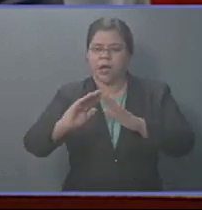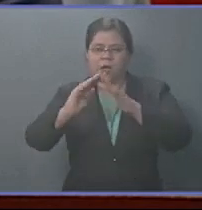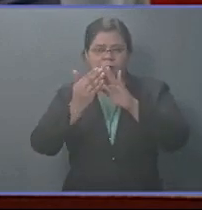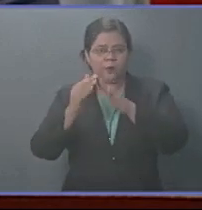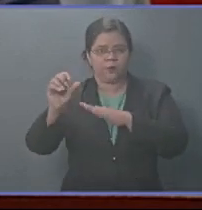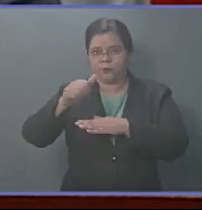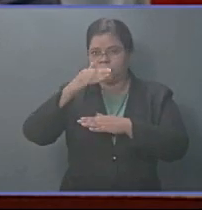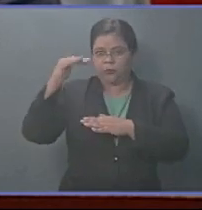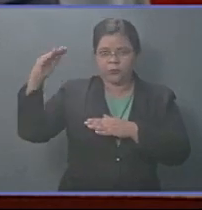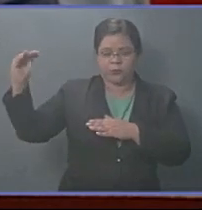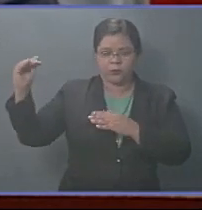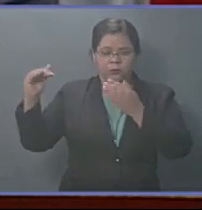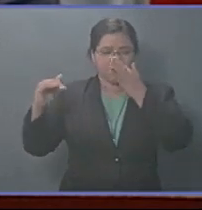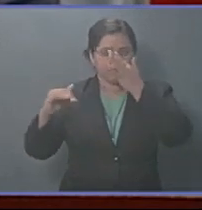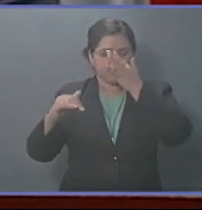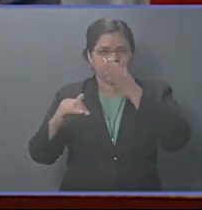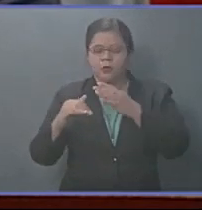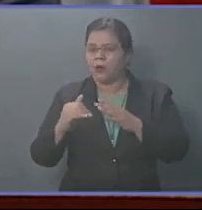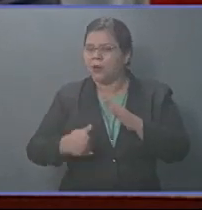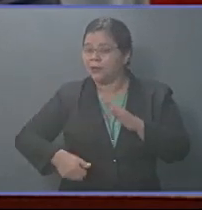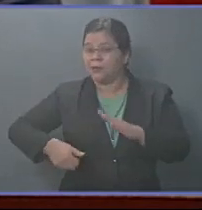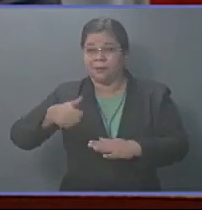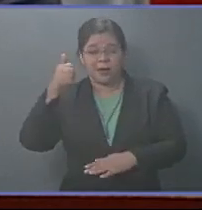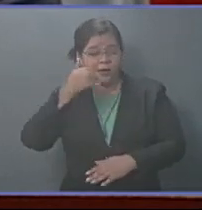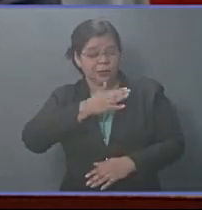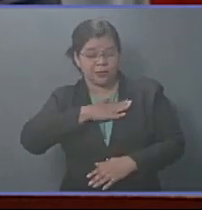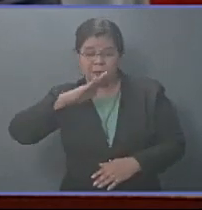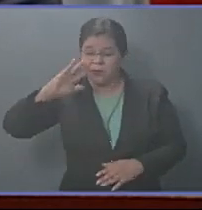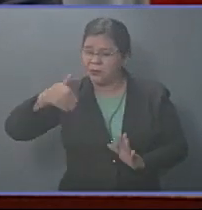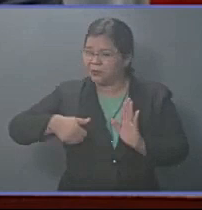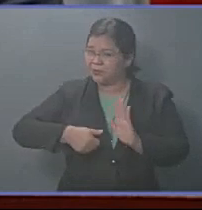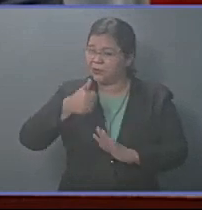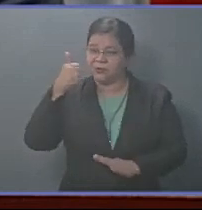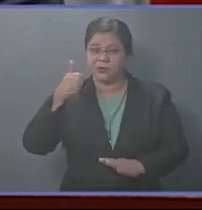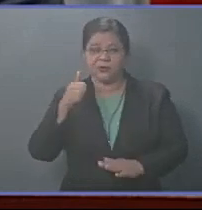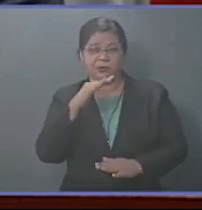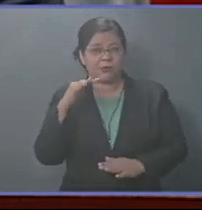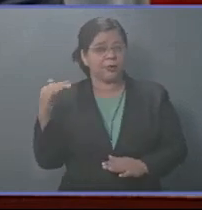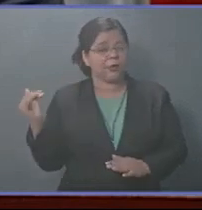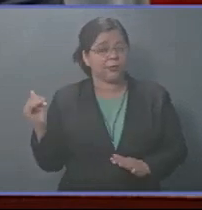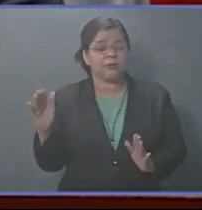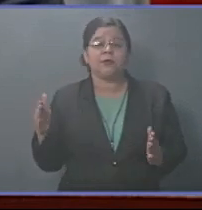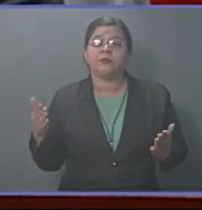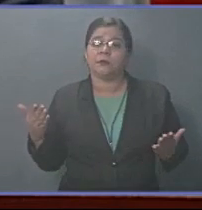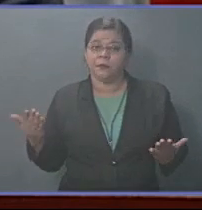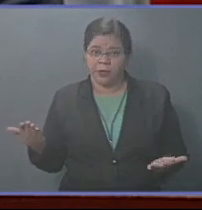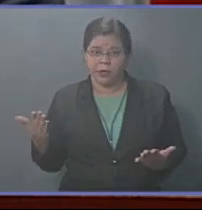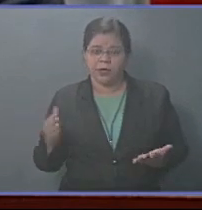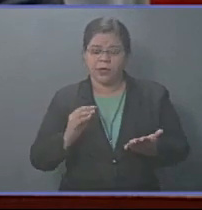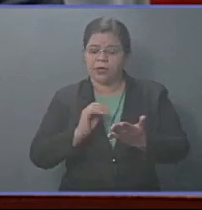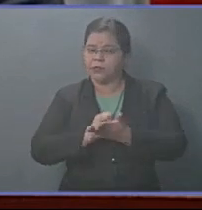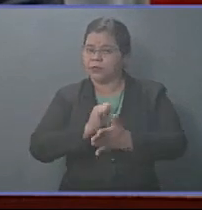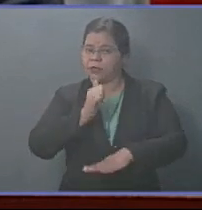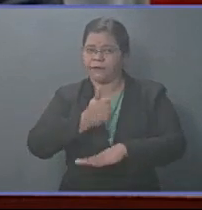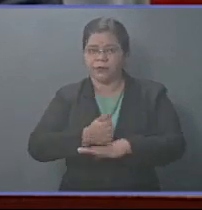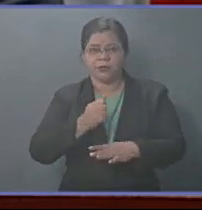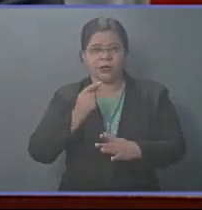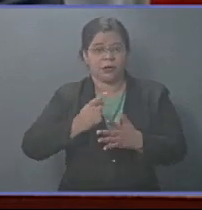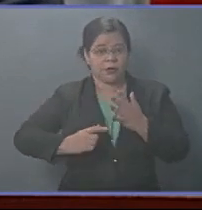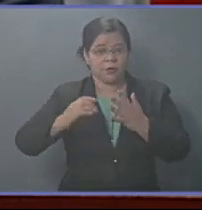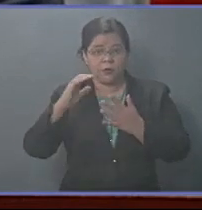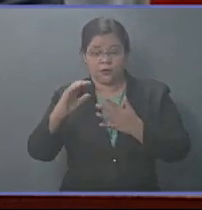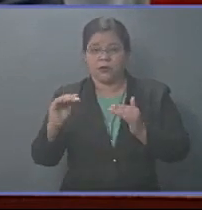internacional su más alto compromiso con la patria para restablecer el orden constitucional